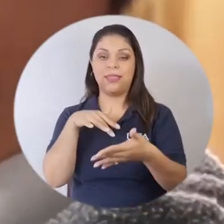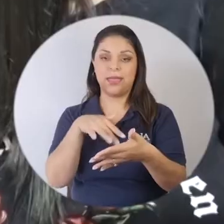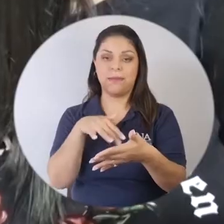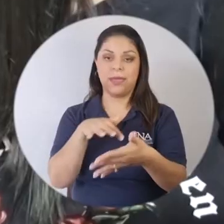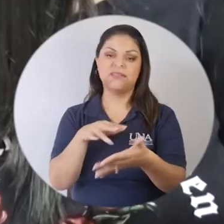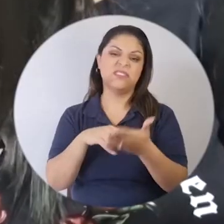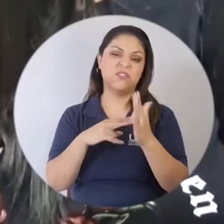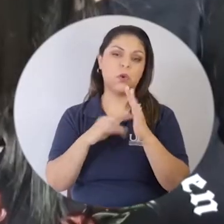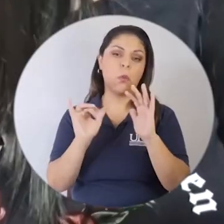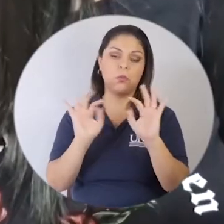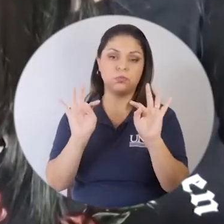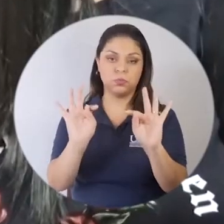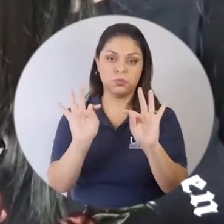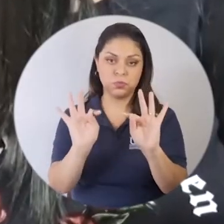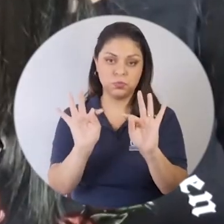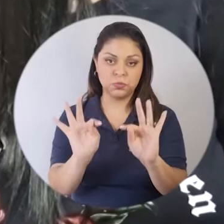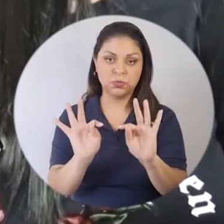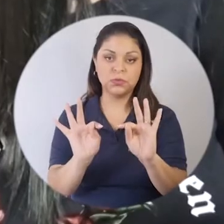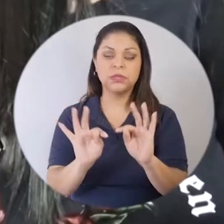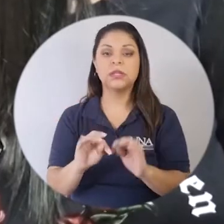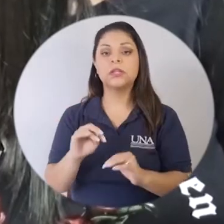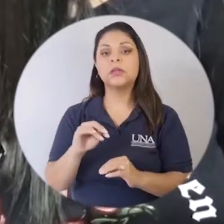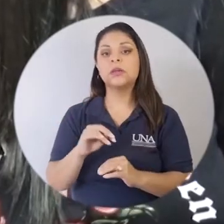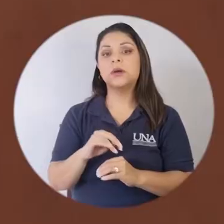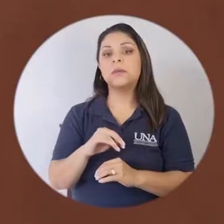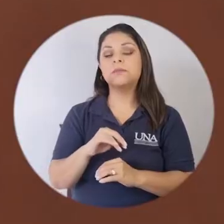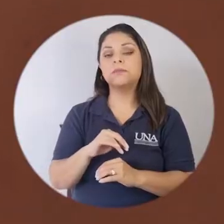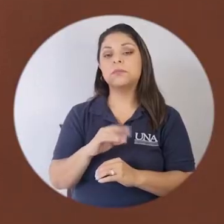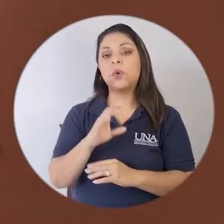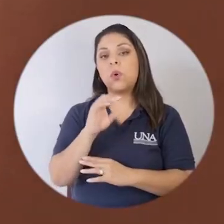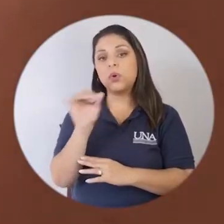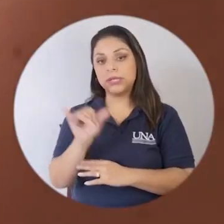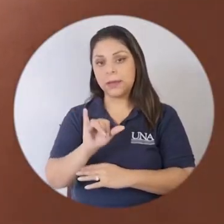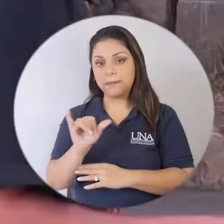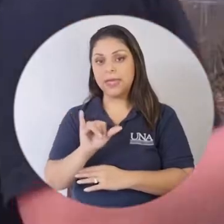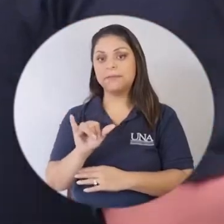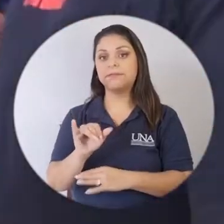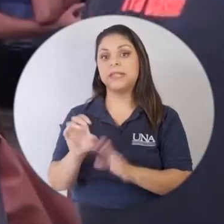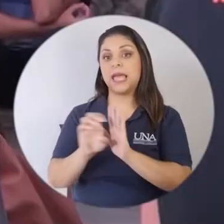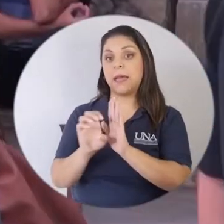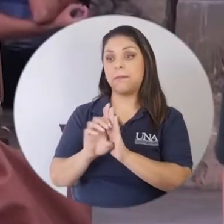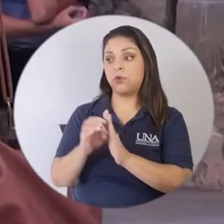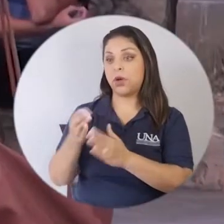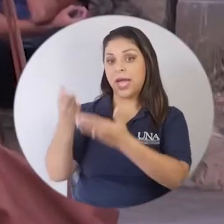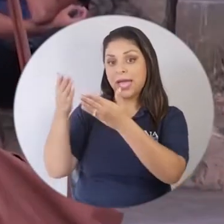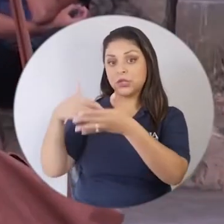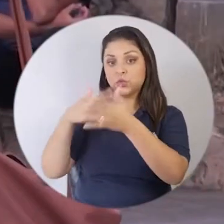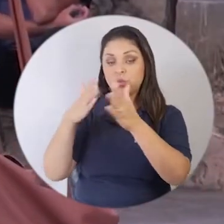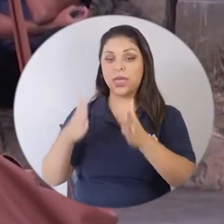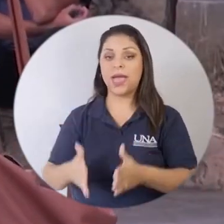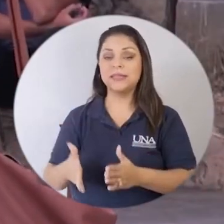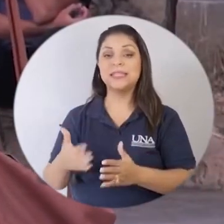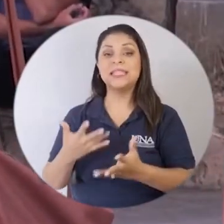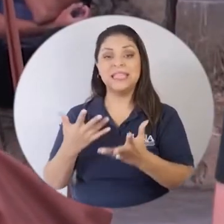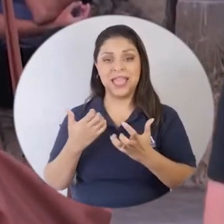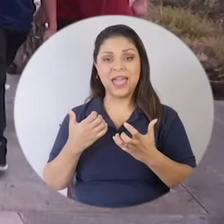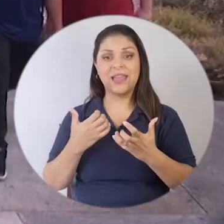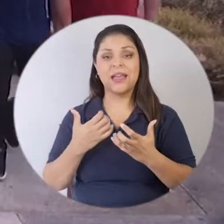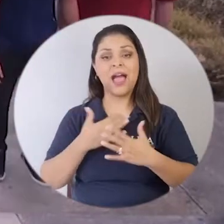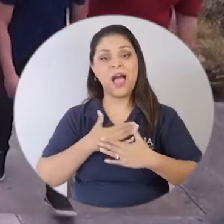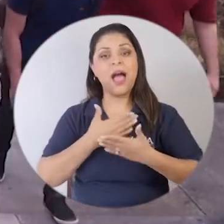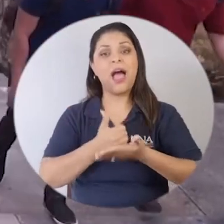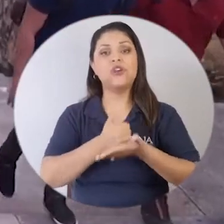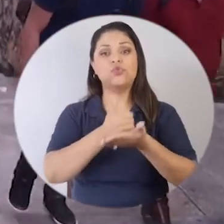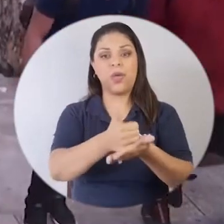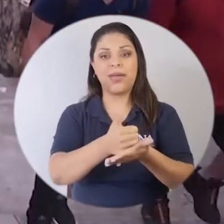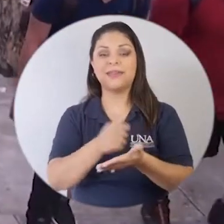que académicamente no necesariamente se tienen que destacar, pero que tienen esa vocación de servicio, esa vocación de ayudar, van a acompañar a